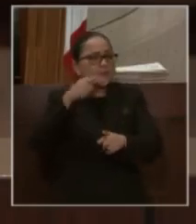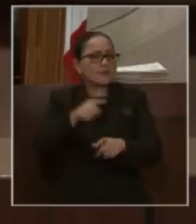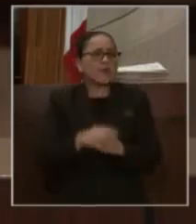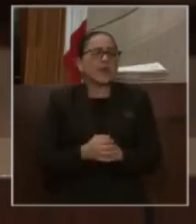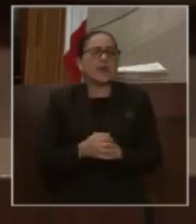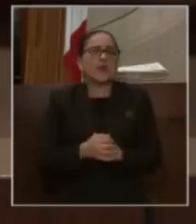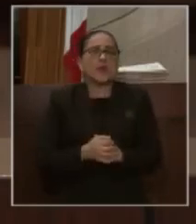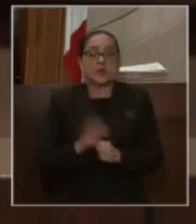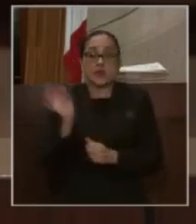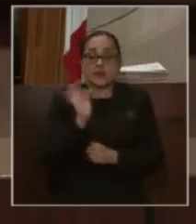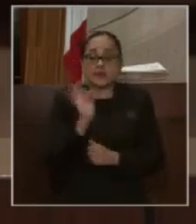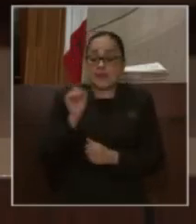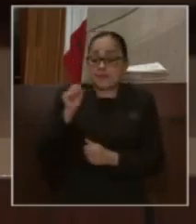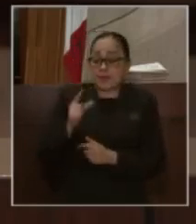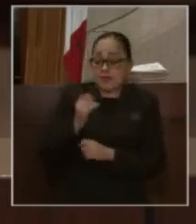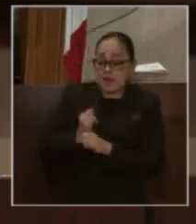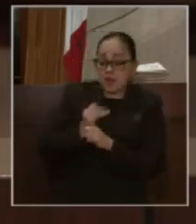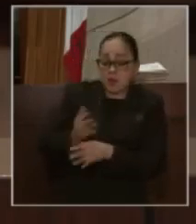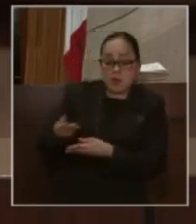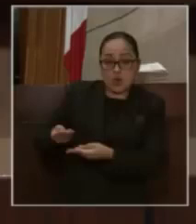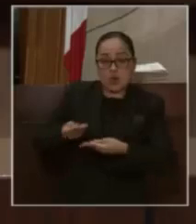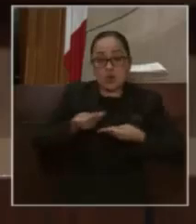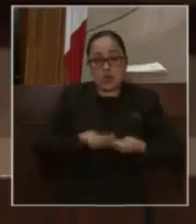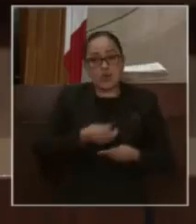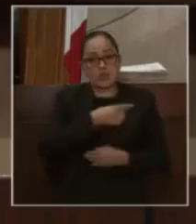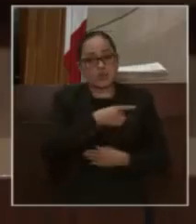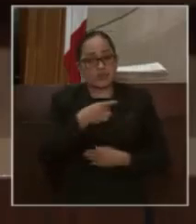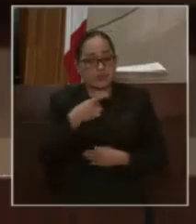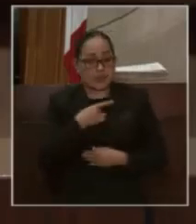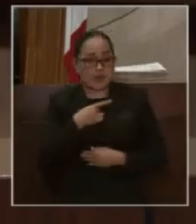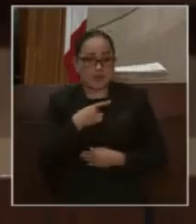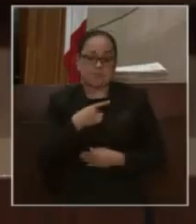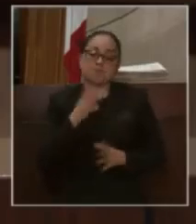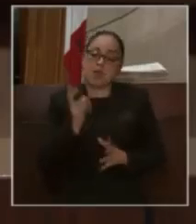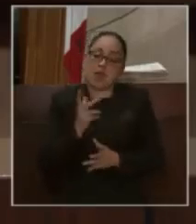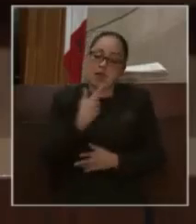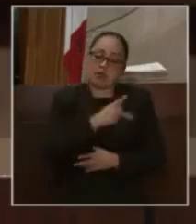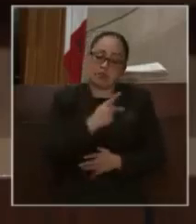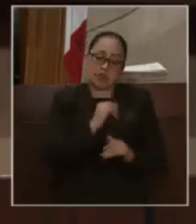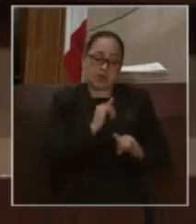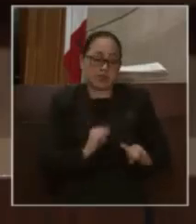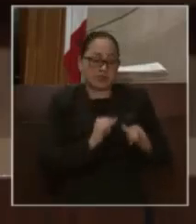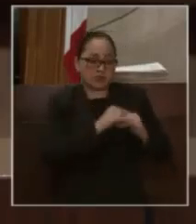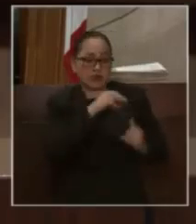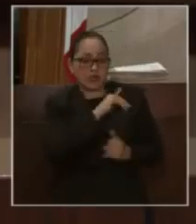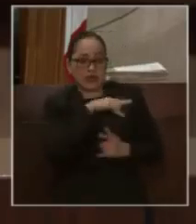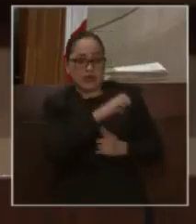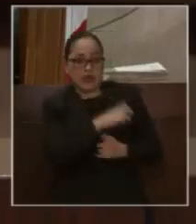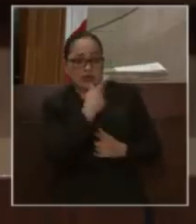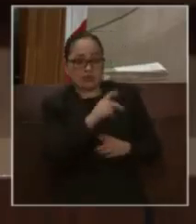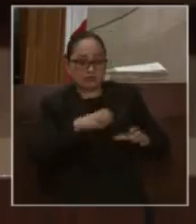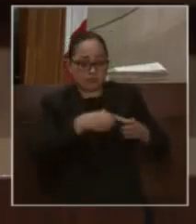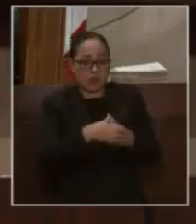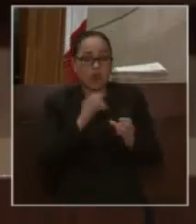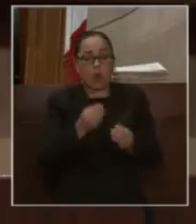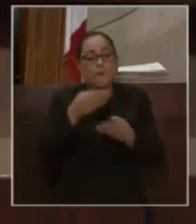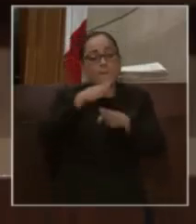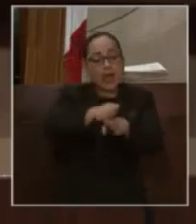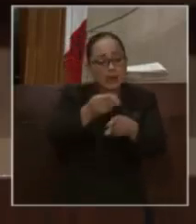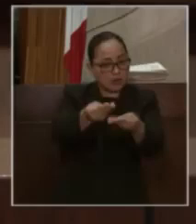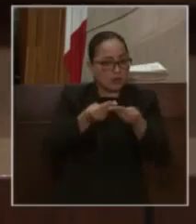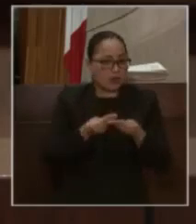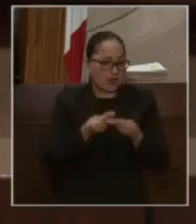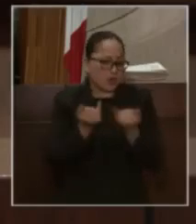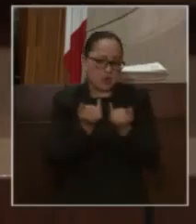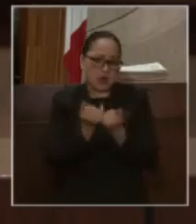información que en su caso debe y estaba en poder de la institución de crédito involucrada,